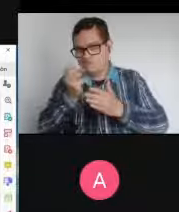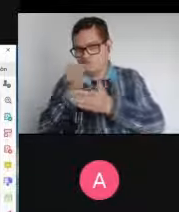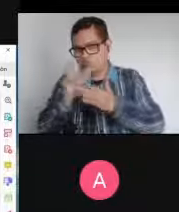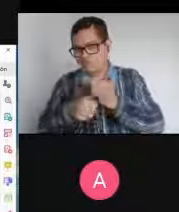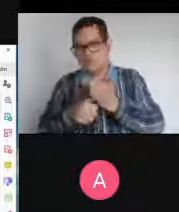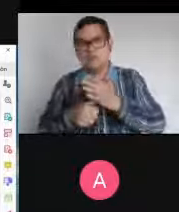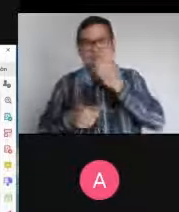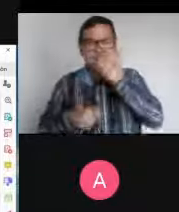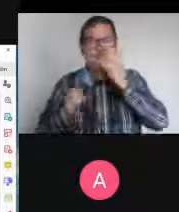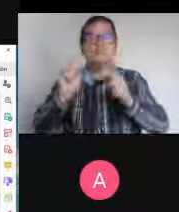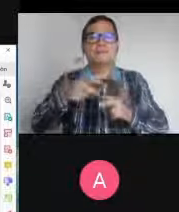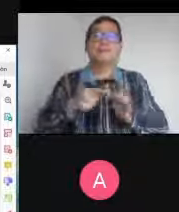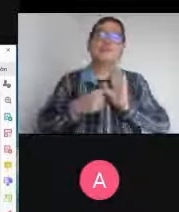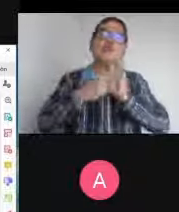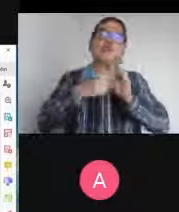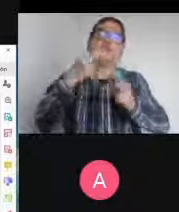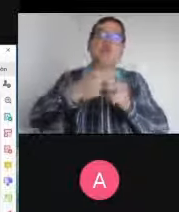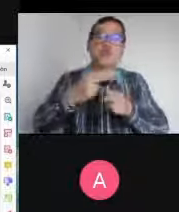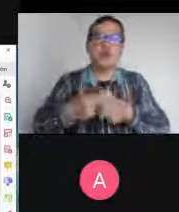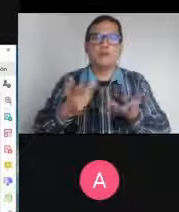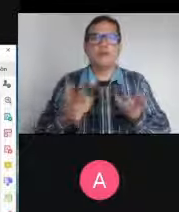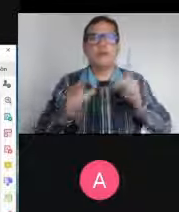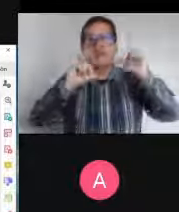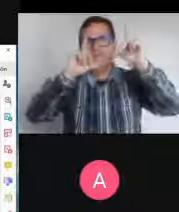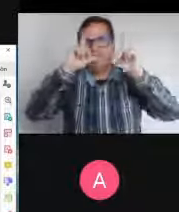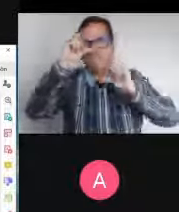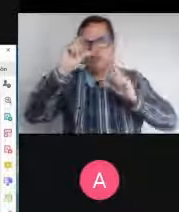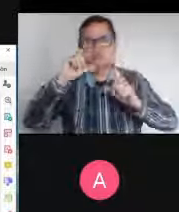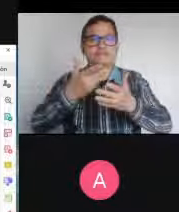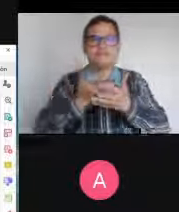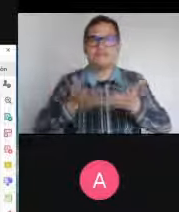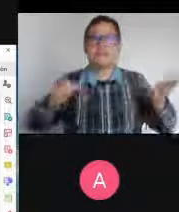claramente pues el nombre como tal y la foto que tenemos en el documento.